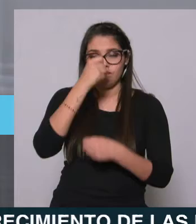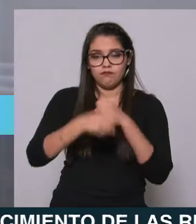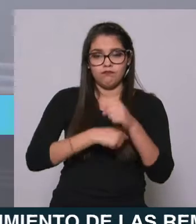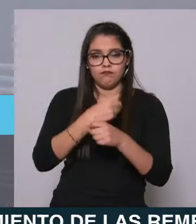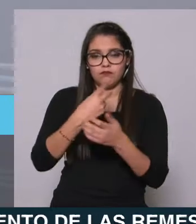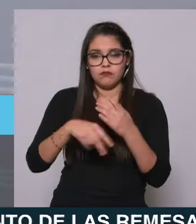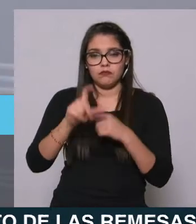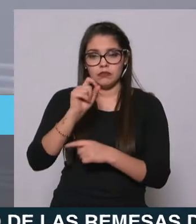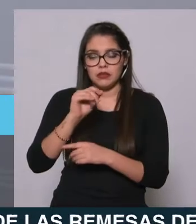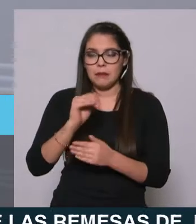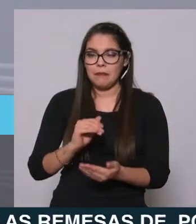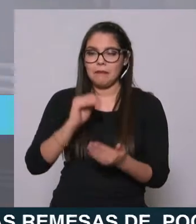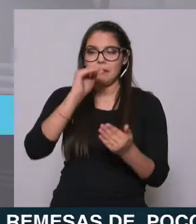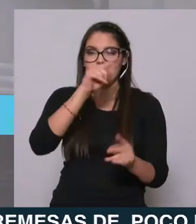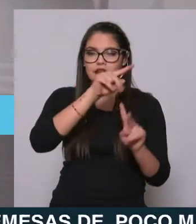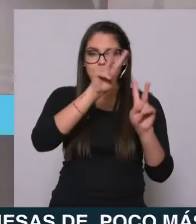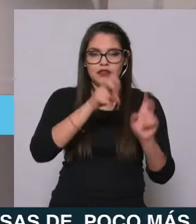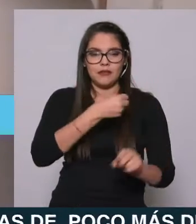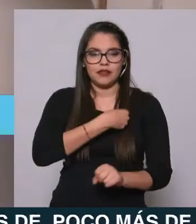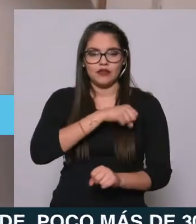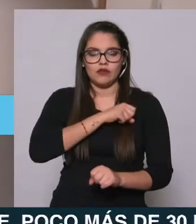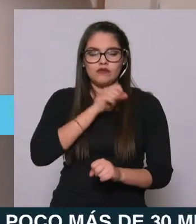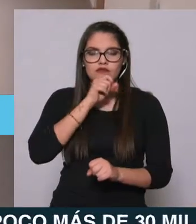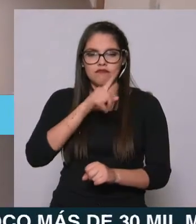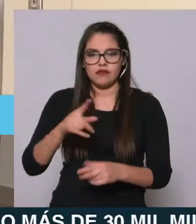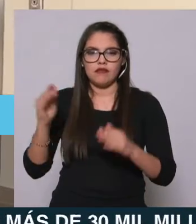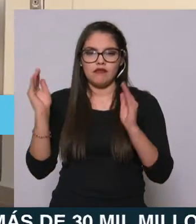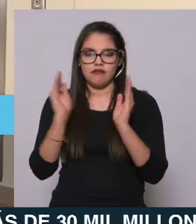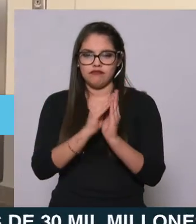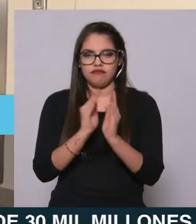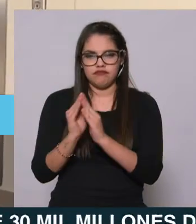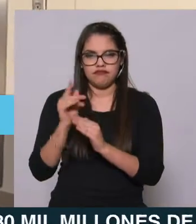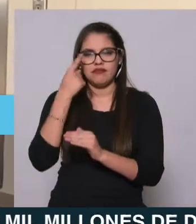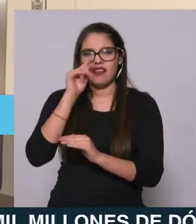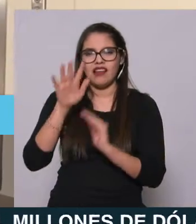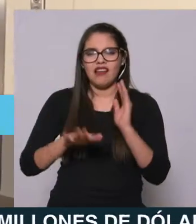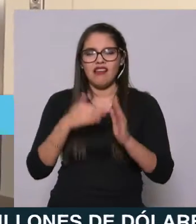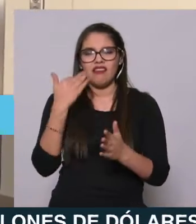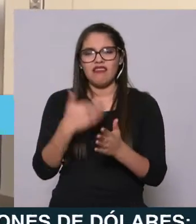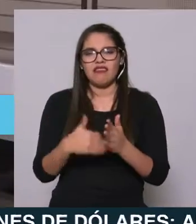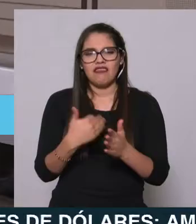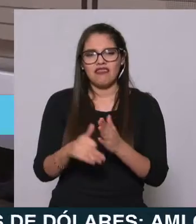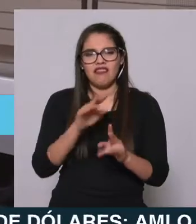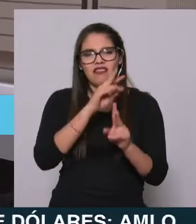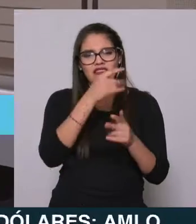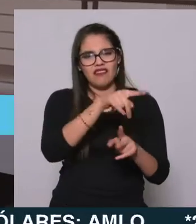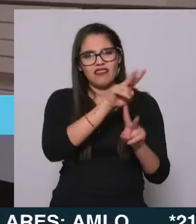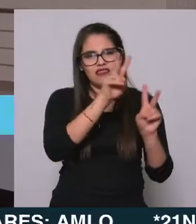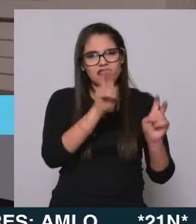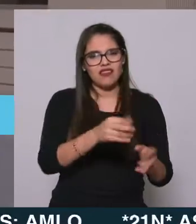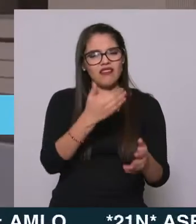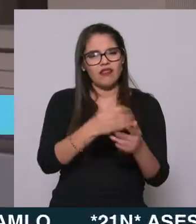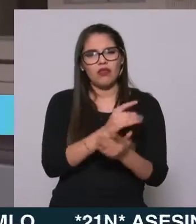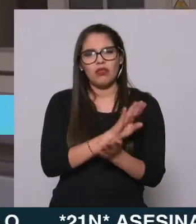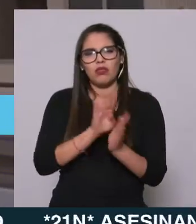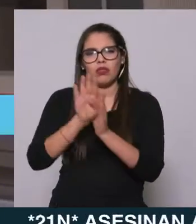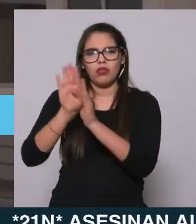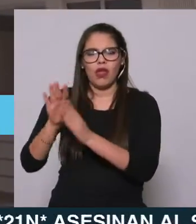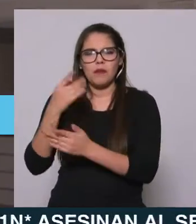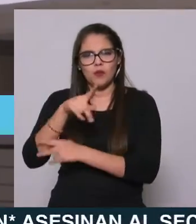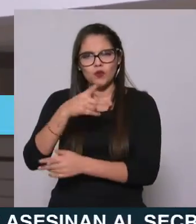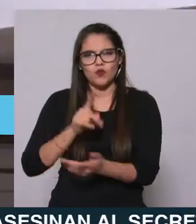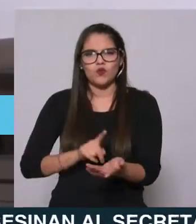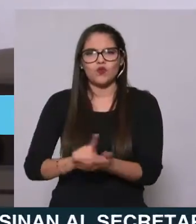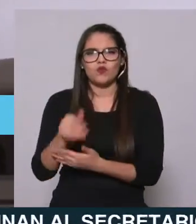mayor inversión en temas de salud y vivienda. Esto para abatir los rezagos con los que cuentan estos rubros y garantizar el derecho de los capitalinos